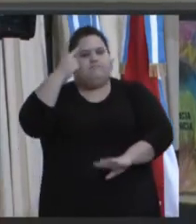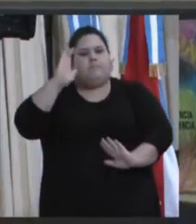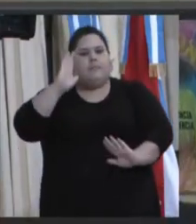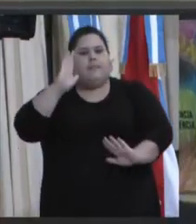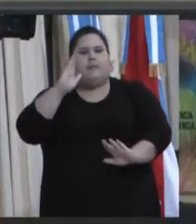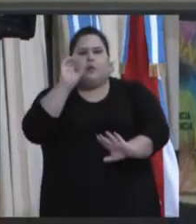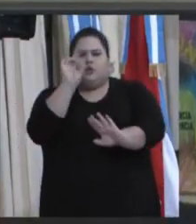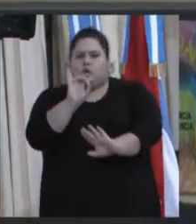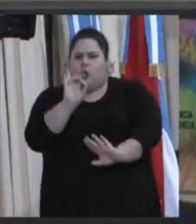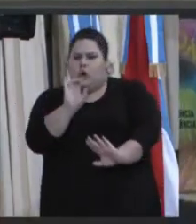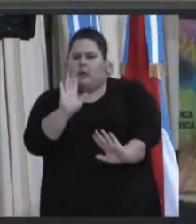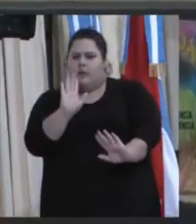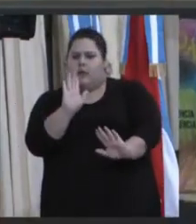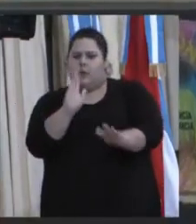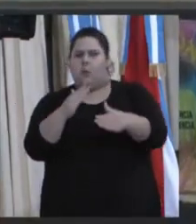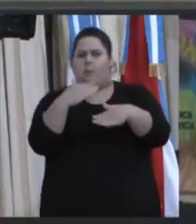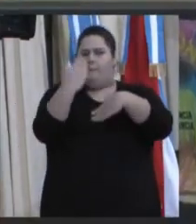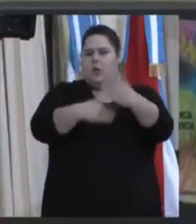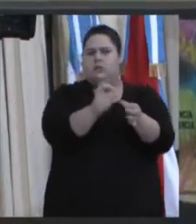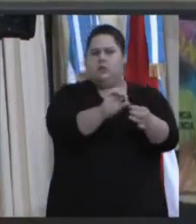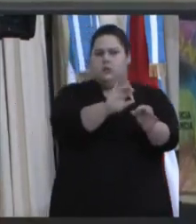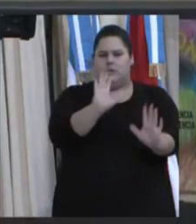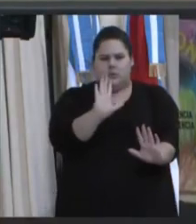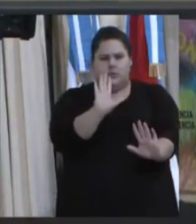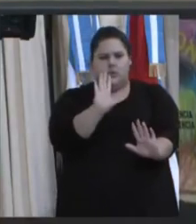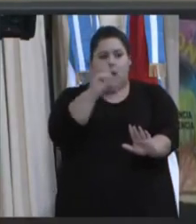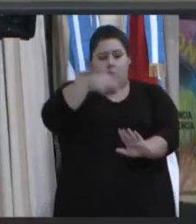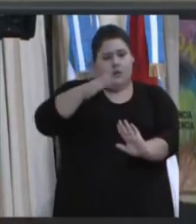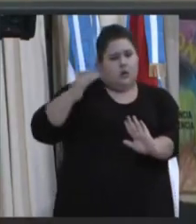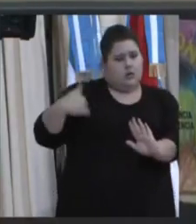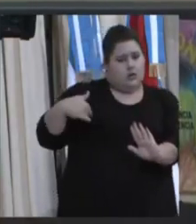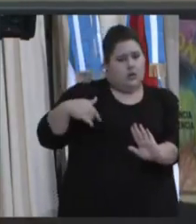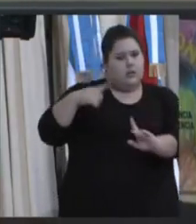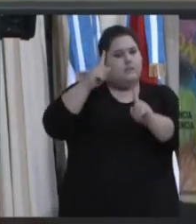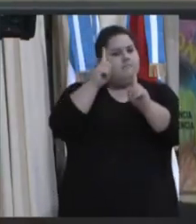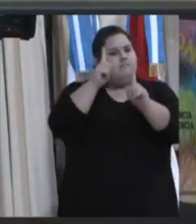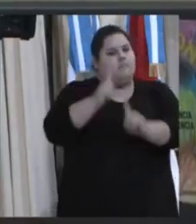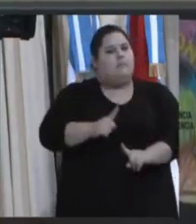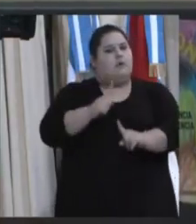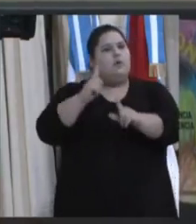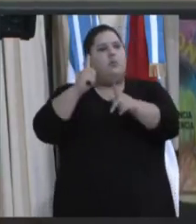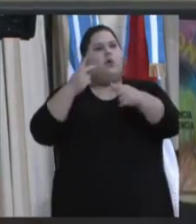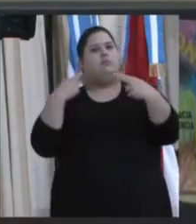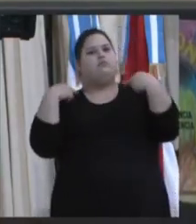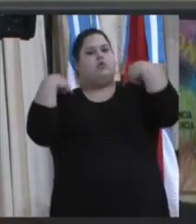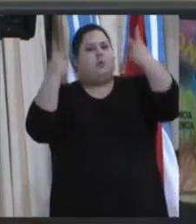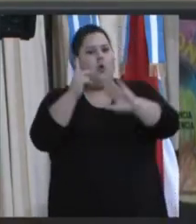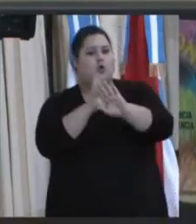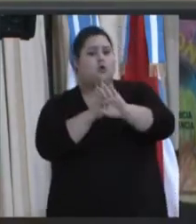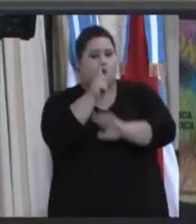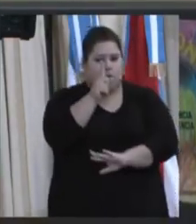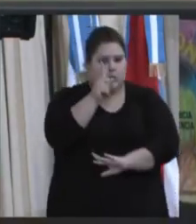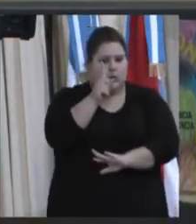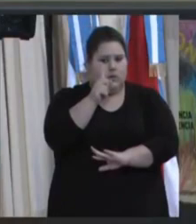se había dado el proceso de democratización en Argentina, sino que también la Revolución Rusa parecía